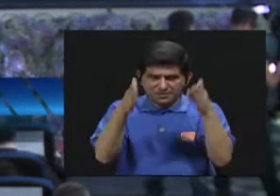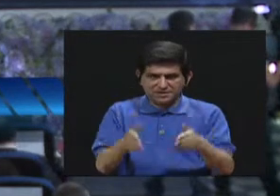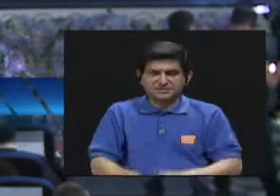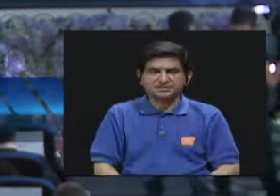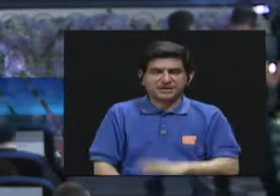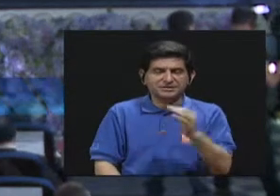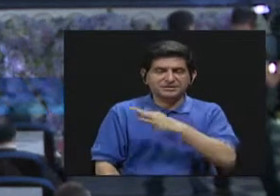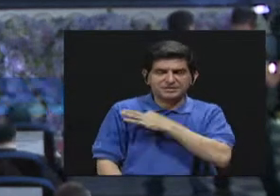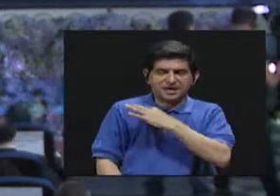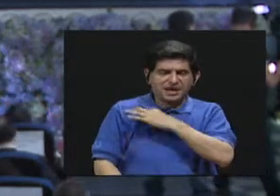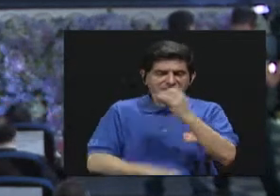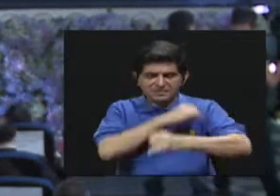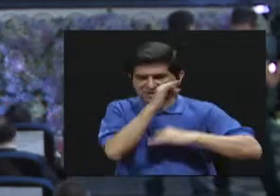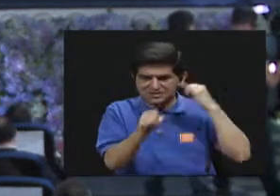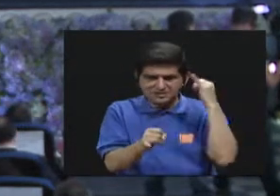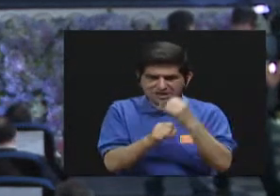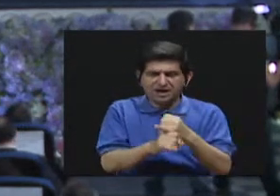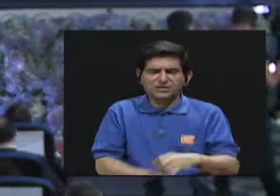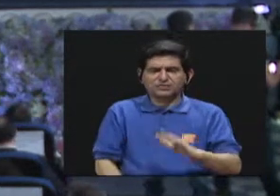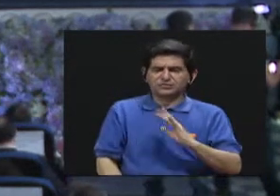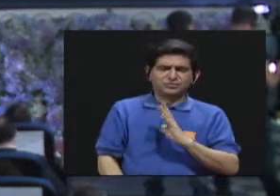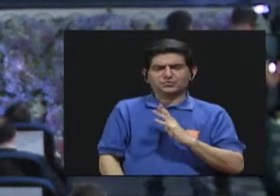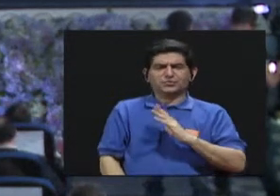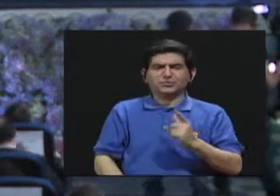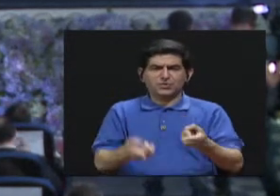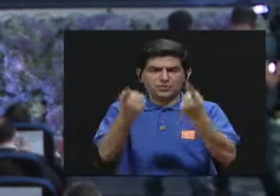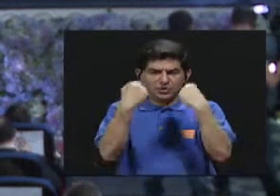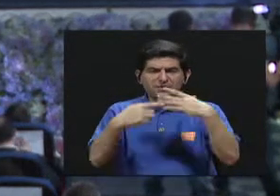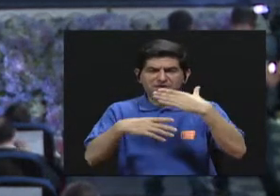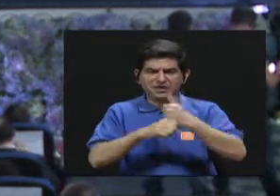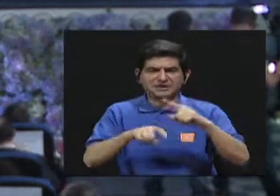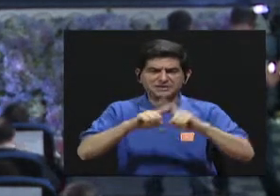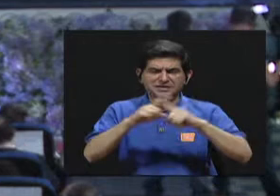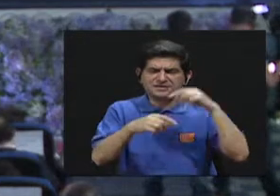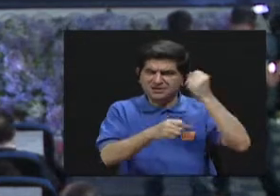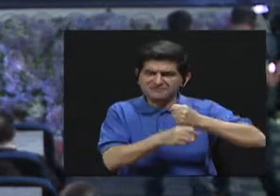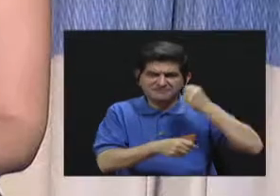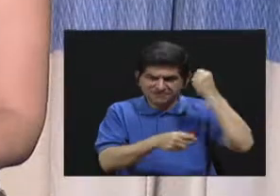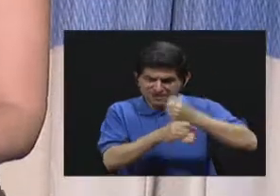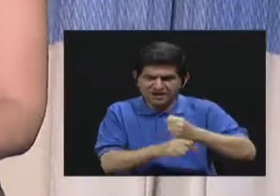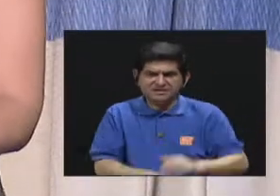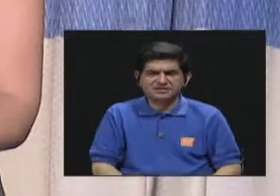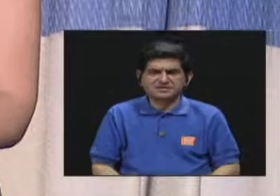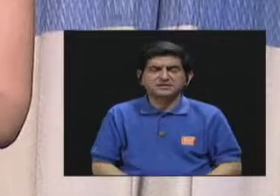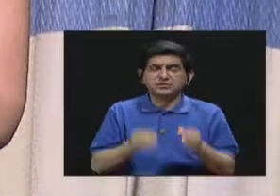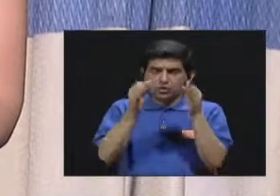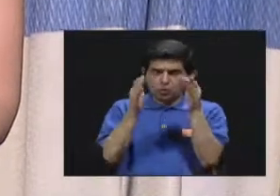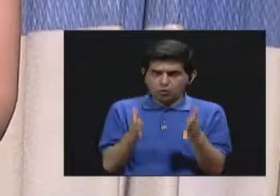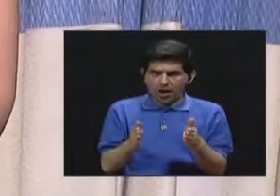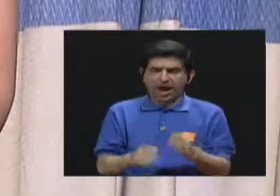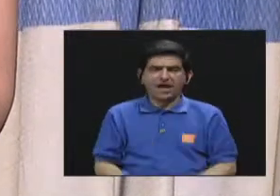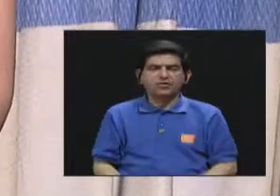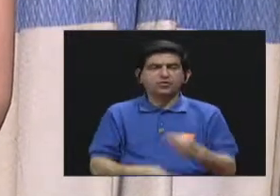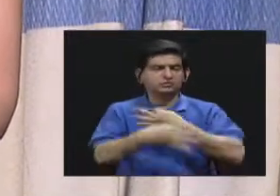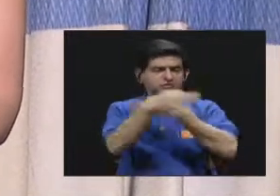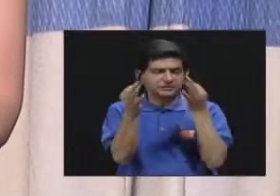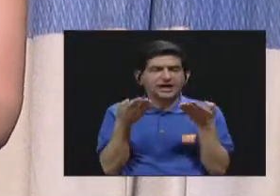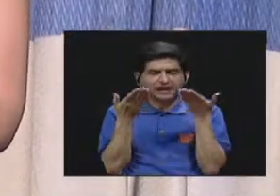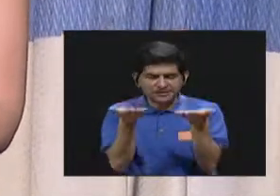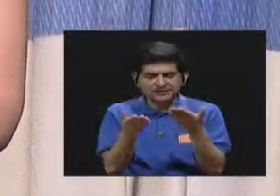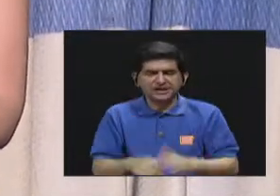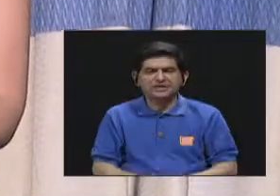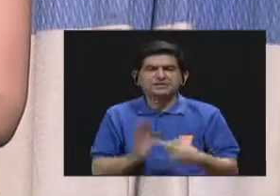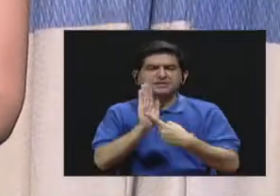participantes y a nuestros invitados internacionales de lujo, que vinieron a realizar varias labores, desde ser jurados, impartir